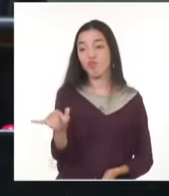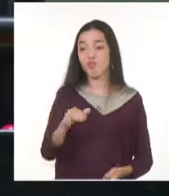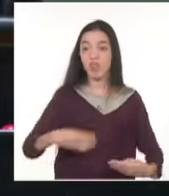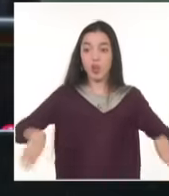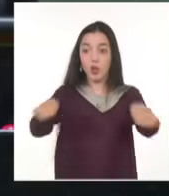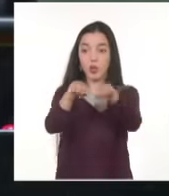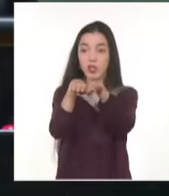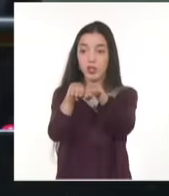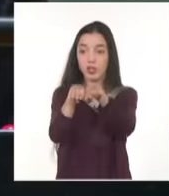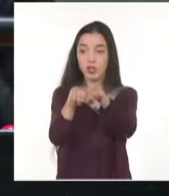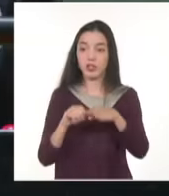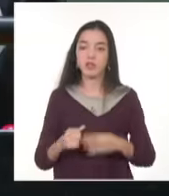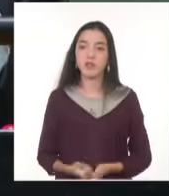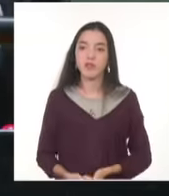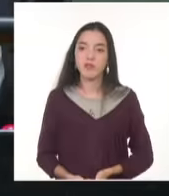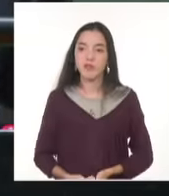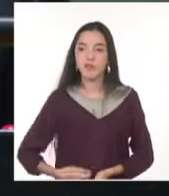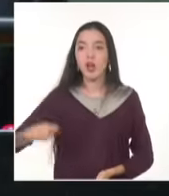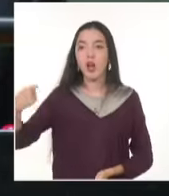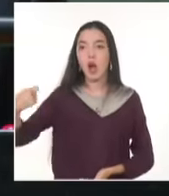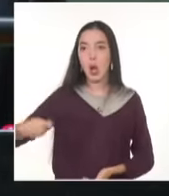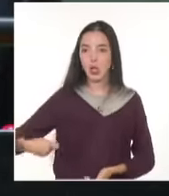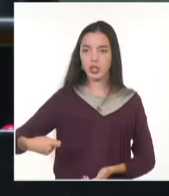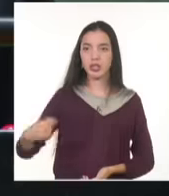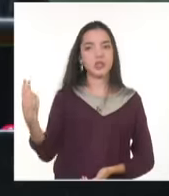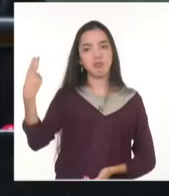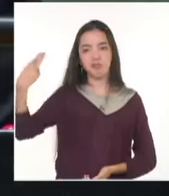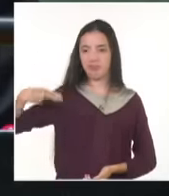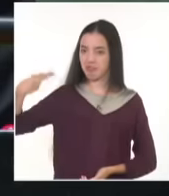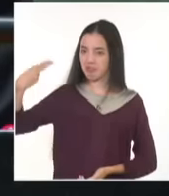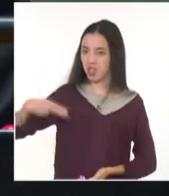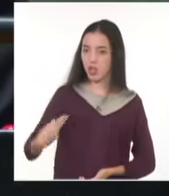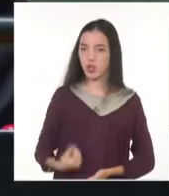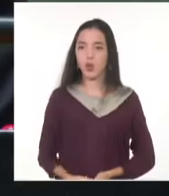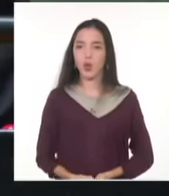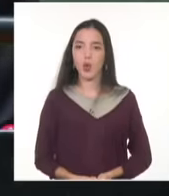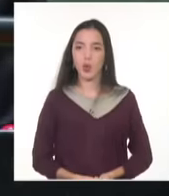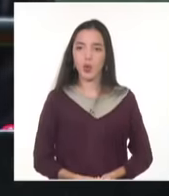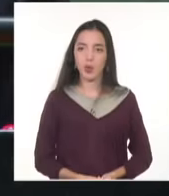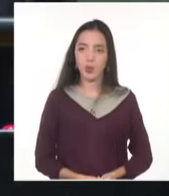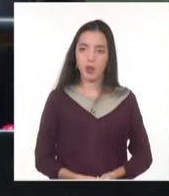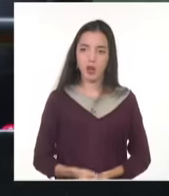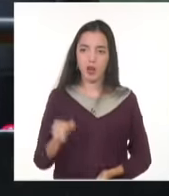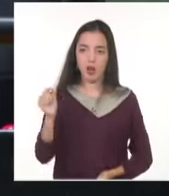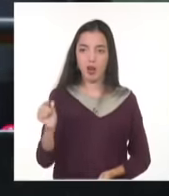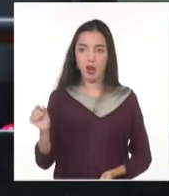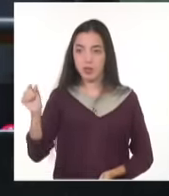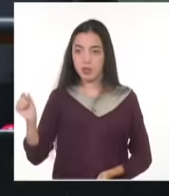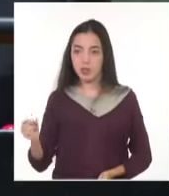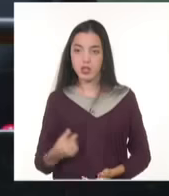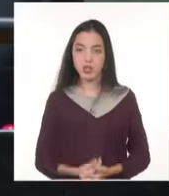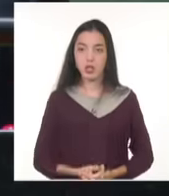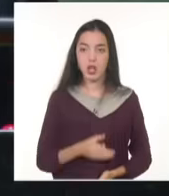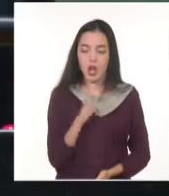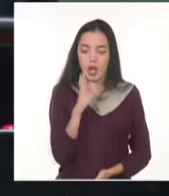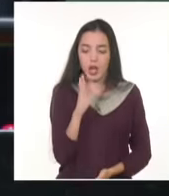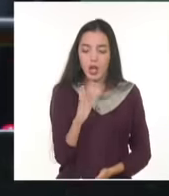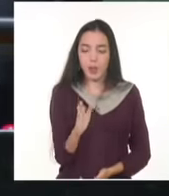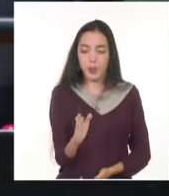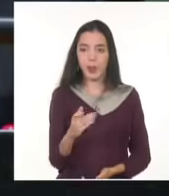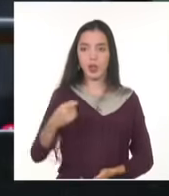de los derechos humanos por todos los seres humanos y el respeto a los derechos soberanos de